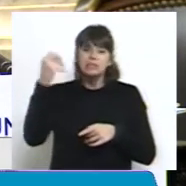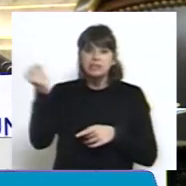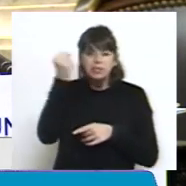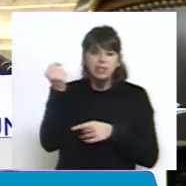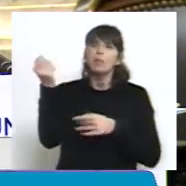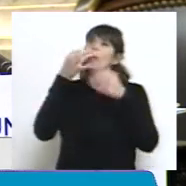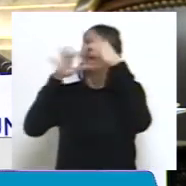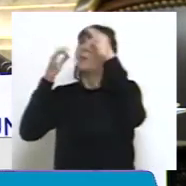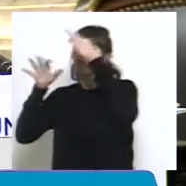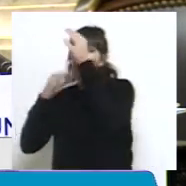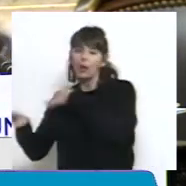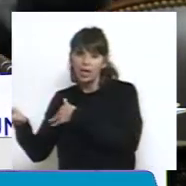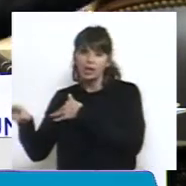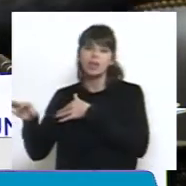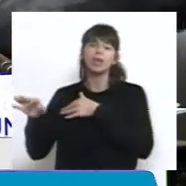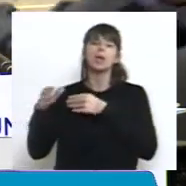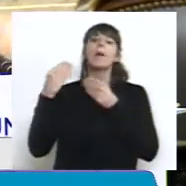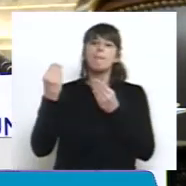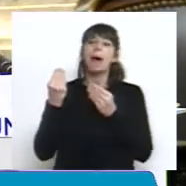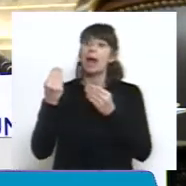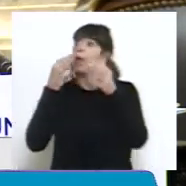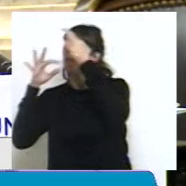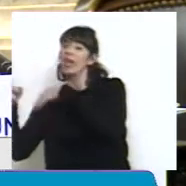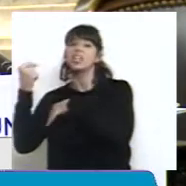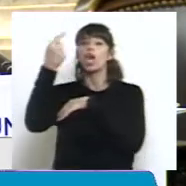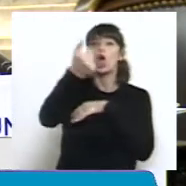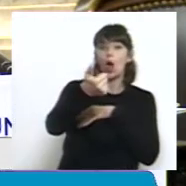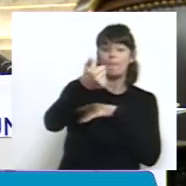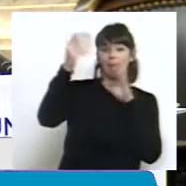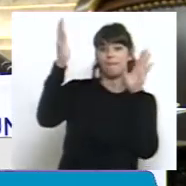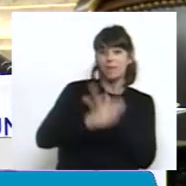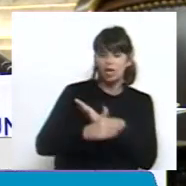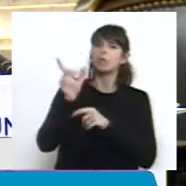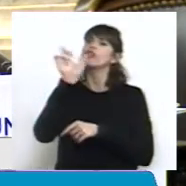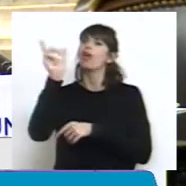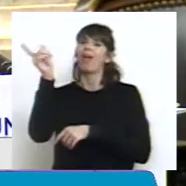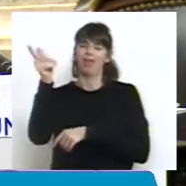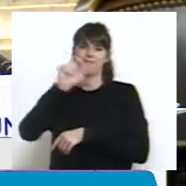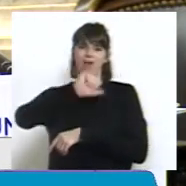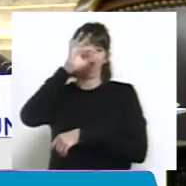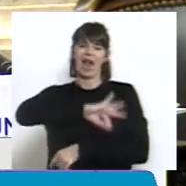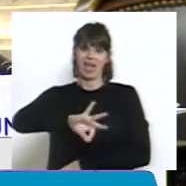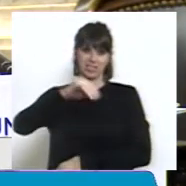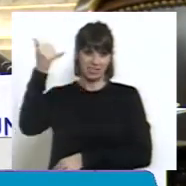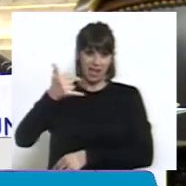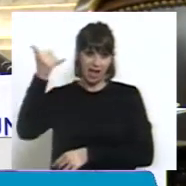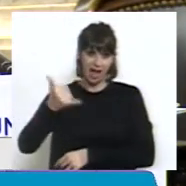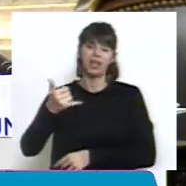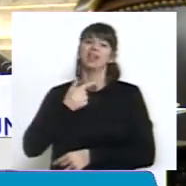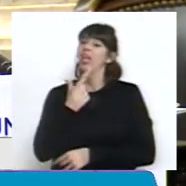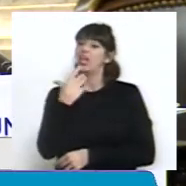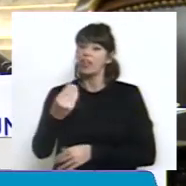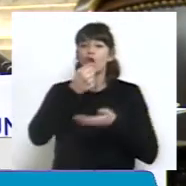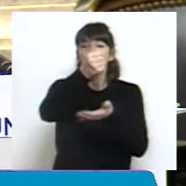cuentas fiscales del 2016, que, como ustedes saben, son un montón de anuncios de recortes del gasto, de los subsidios, de todas las